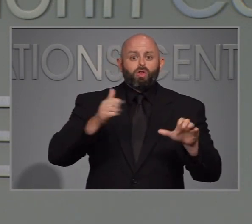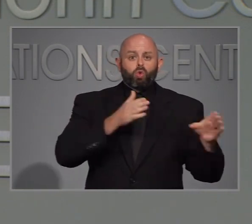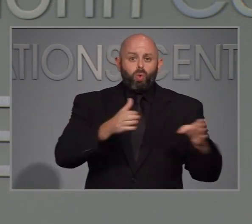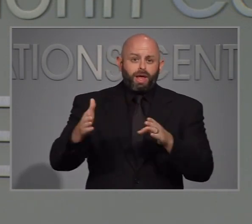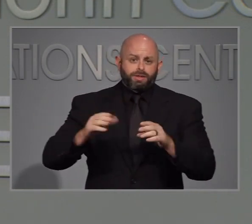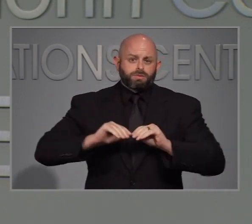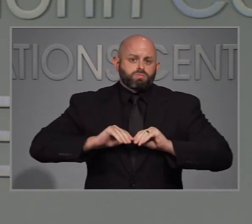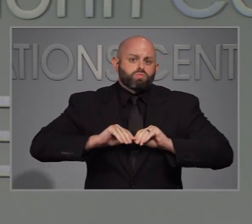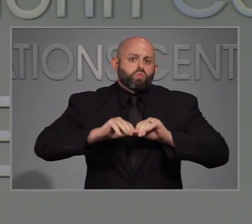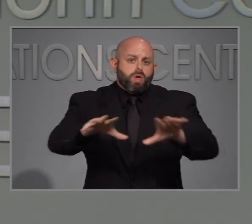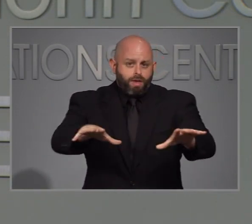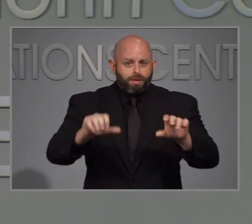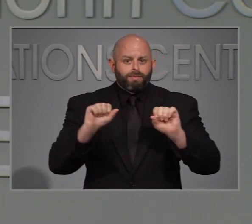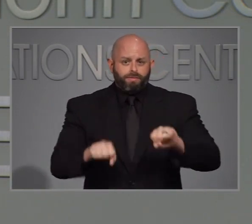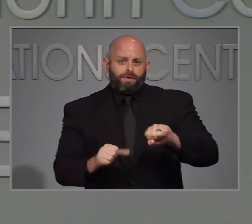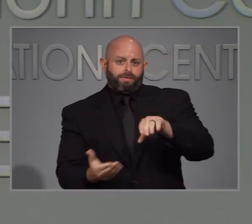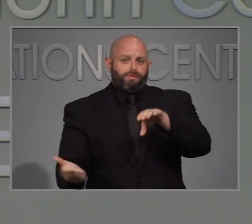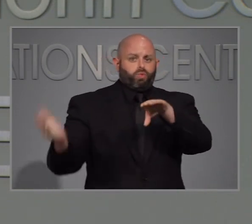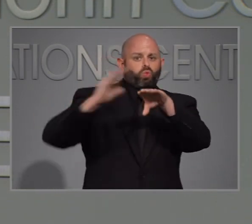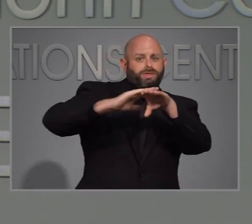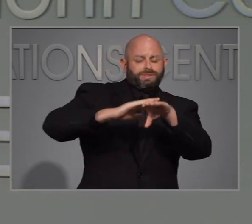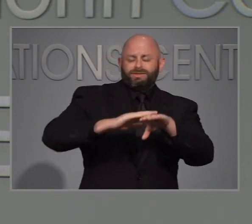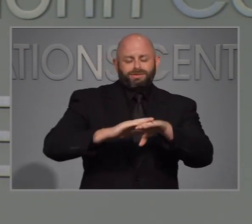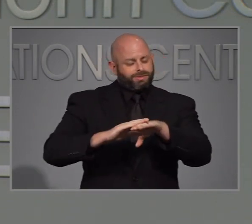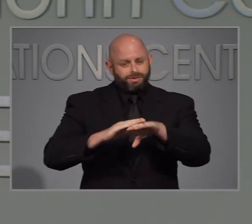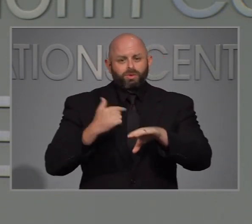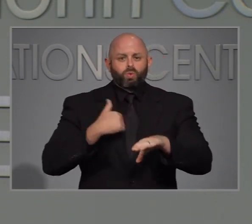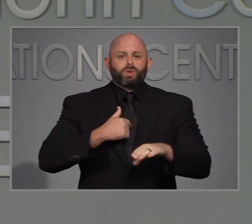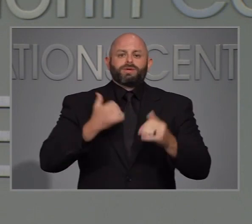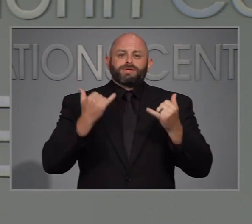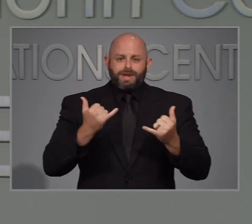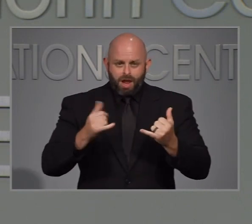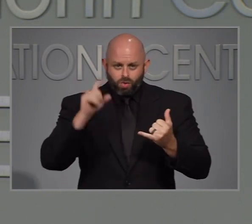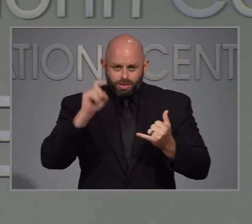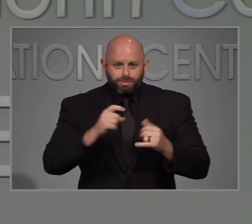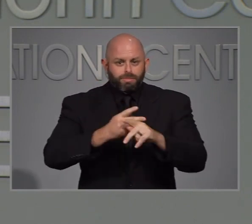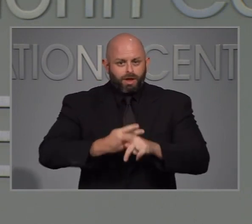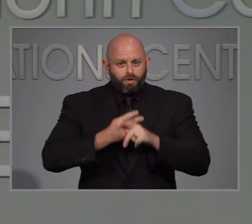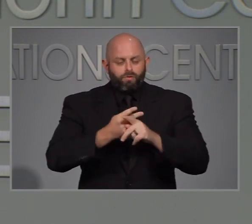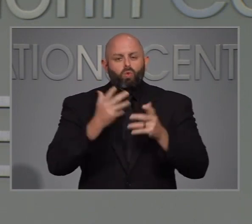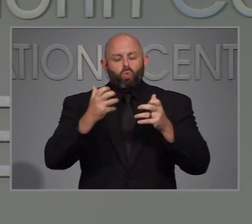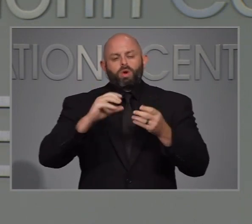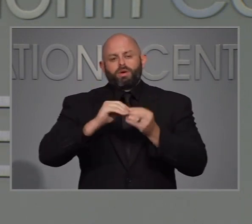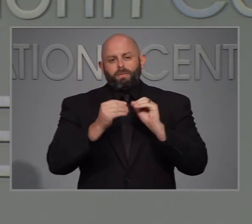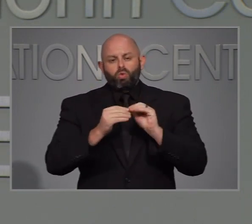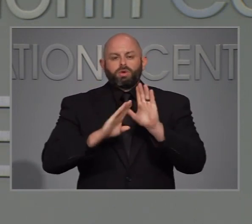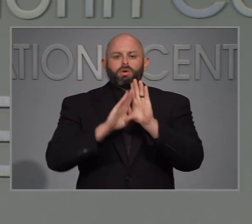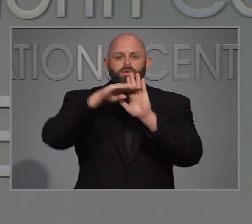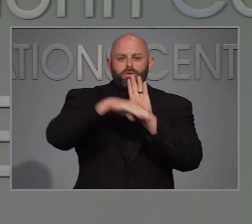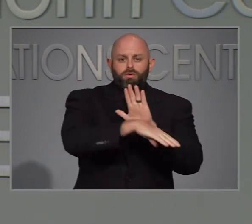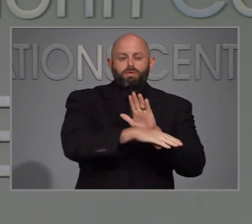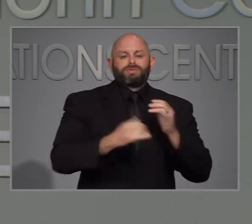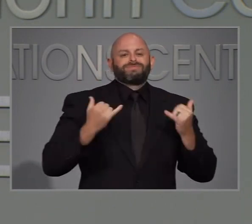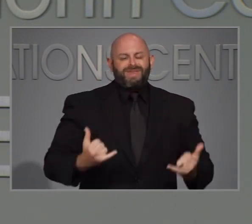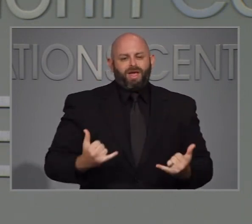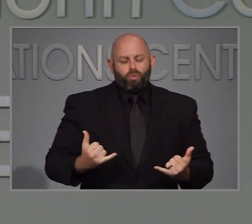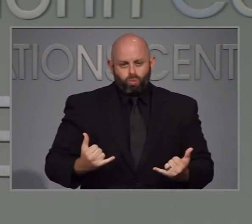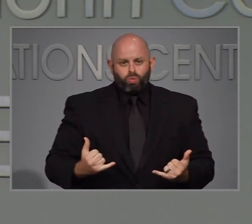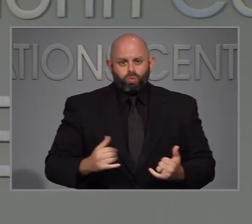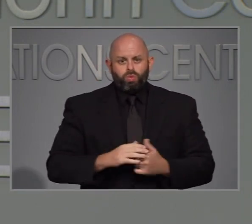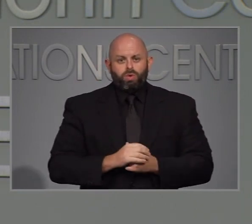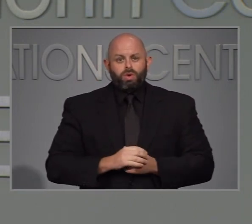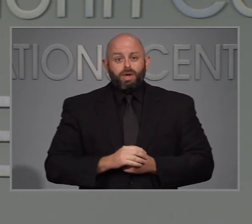en que la propagación del virus puede aumentar. Necesitamos trabajar en colaboración actualmente para que estas cifras